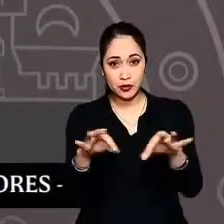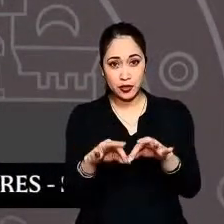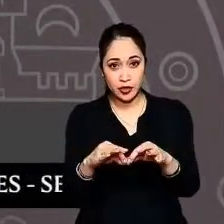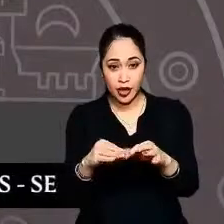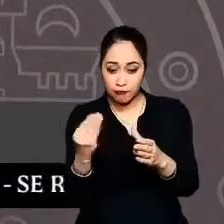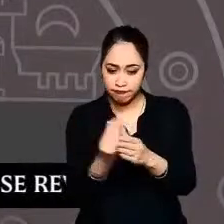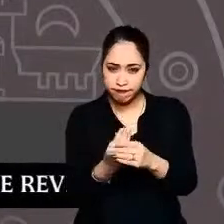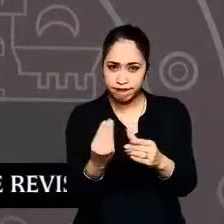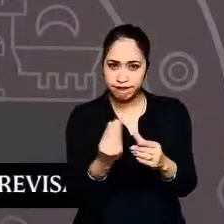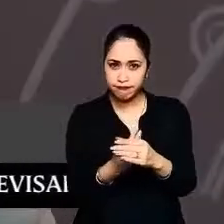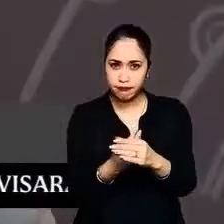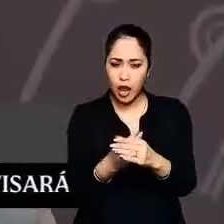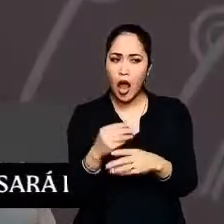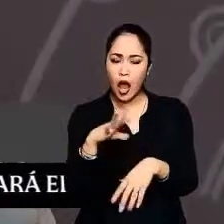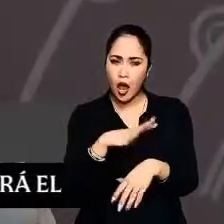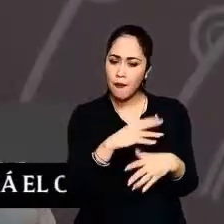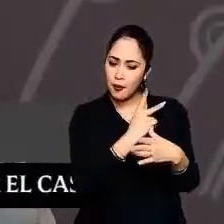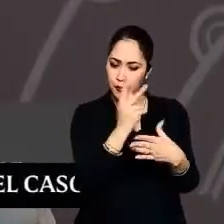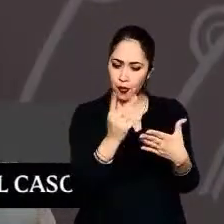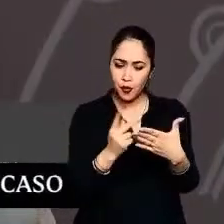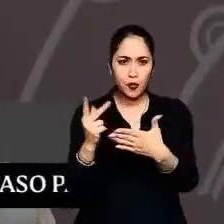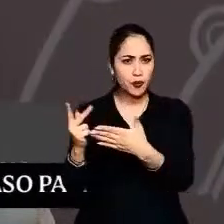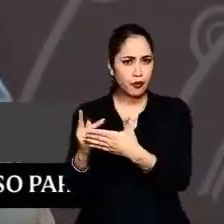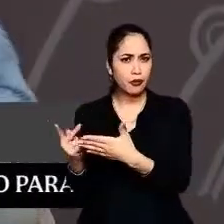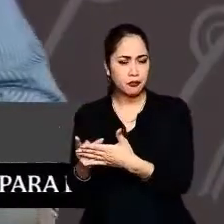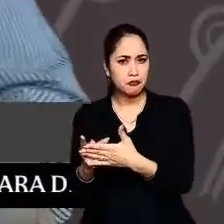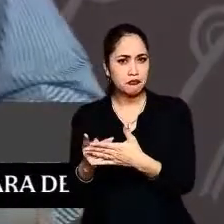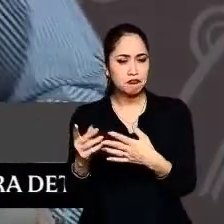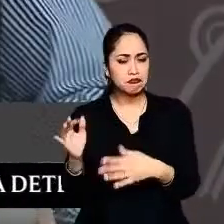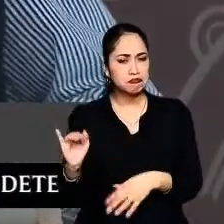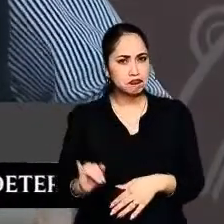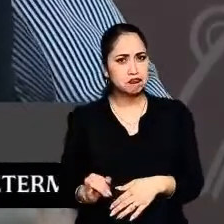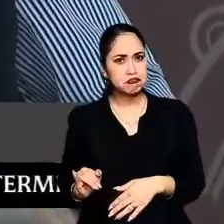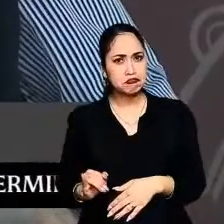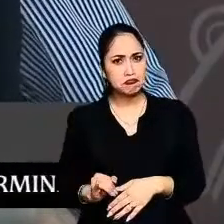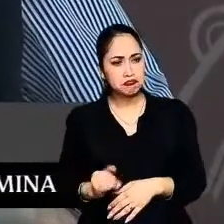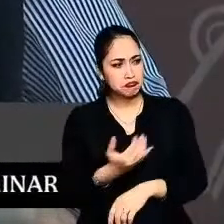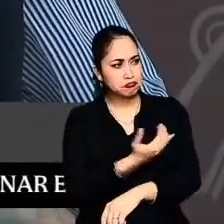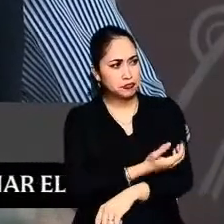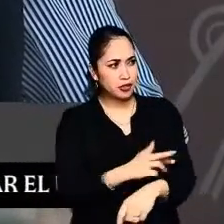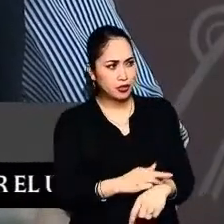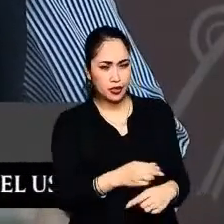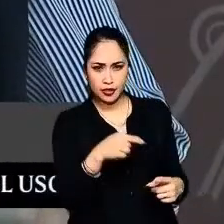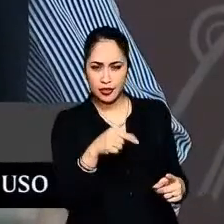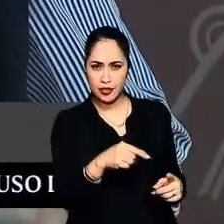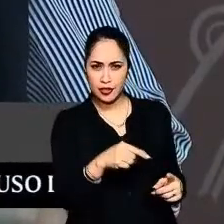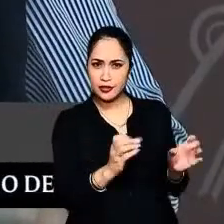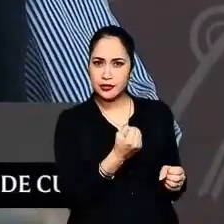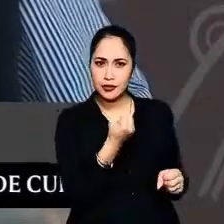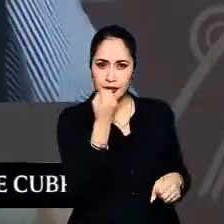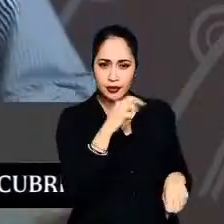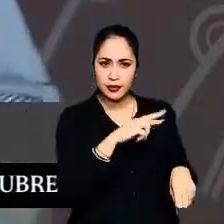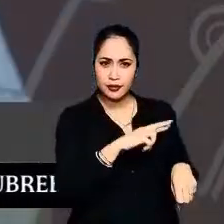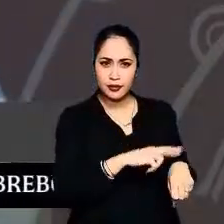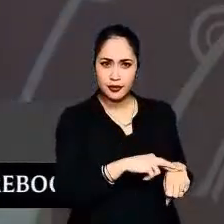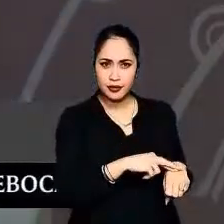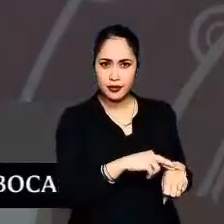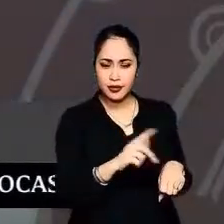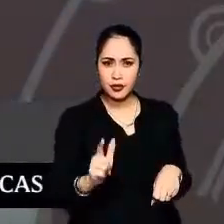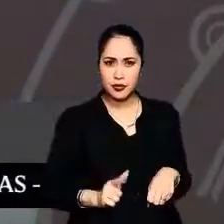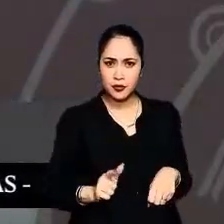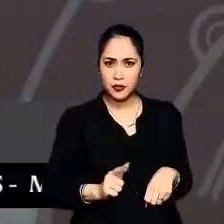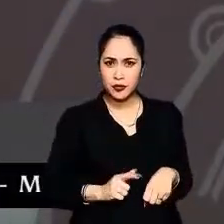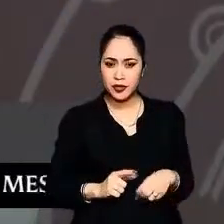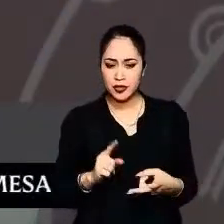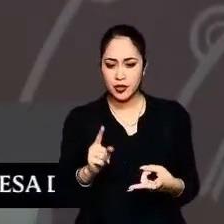tenemos programas muy interesantes que ya está tratando aquí, en coordinación con la Secretaría de Gobierno, el rector de la universidad, que por